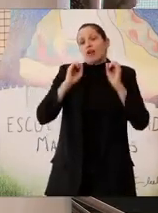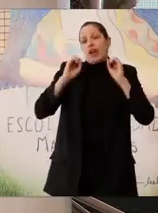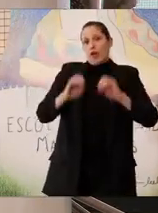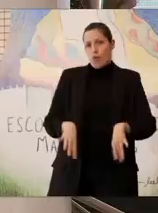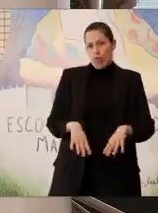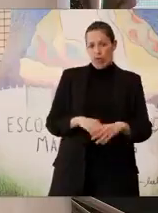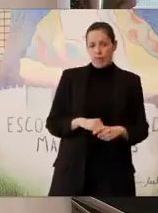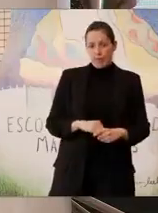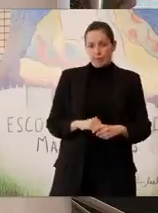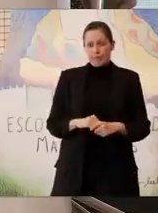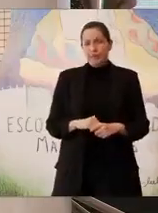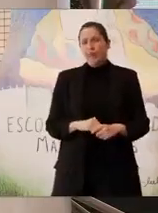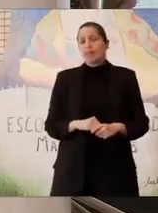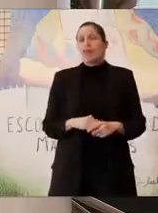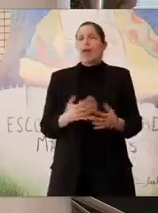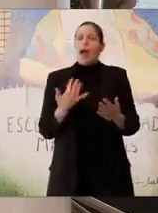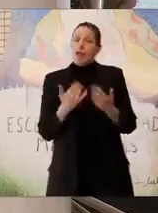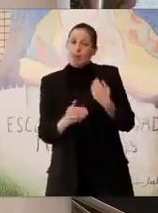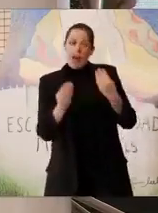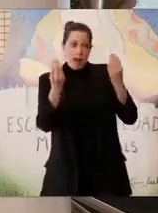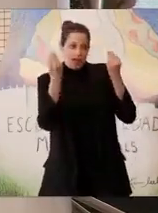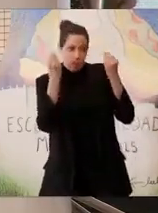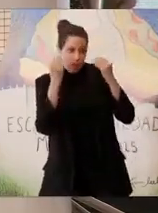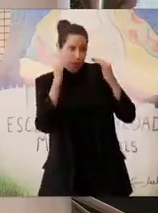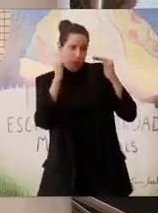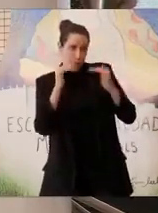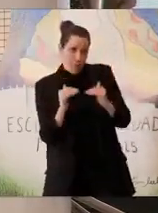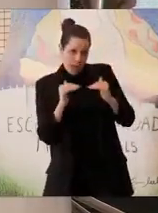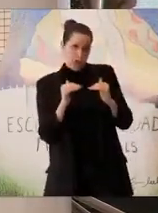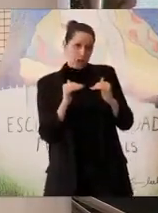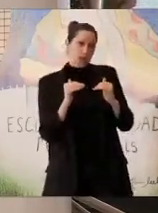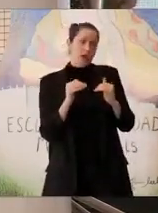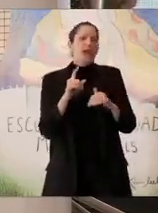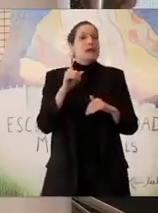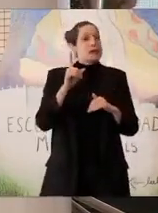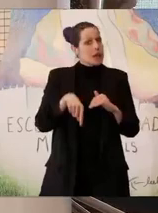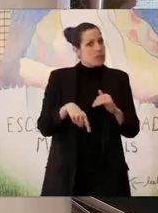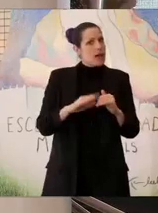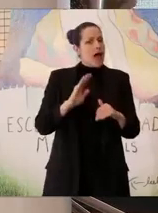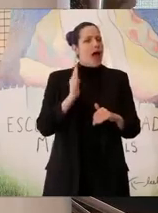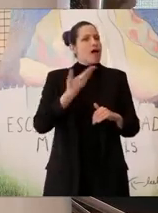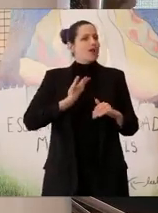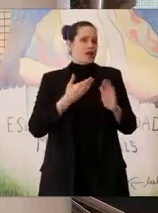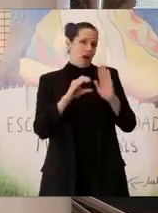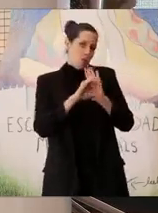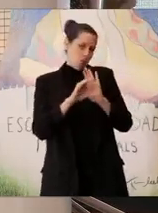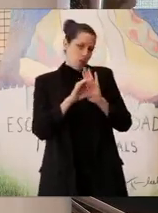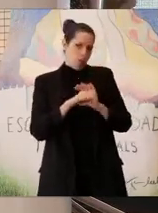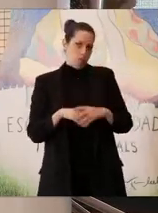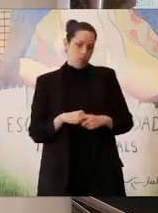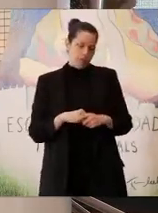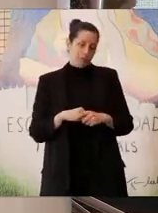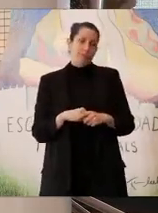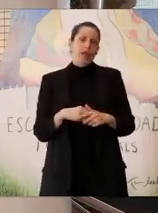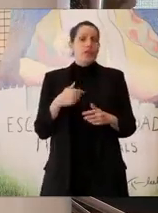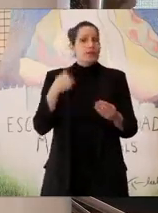cuestión más. ¿Qué pasa? Nos formamos menos y a efecto curricular, pues eso pesa también. Entonces, bueno, pues al final yo creo